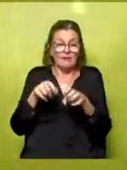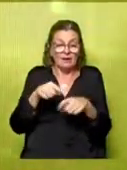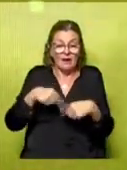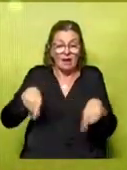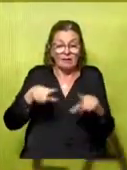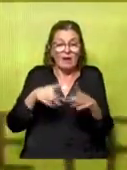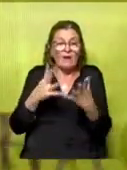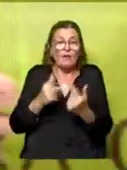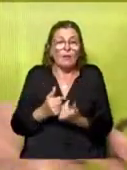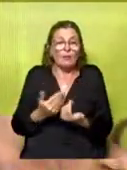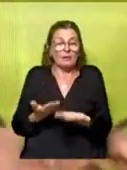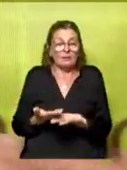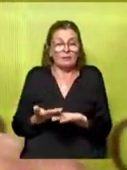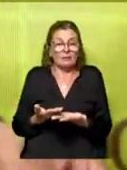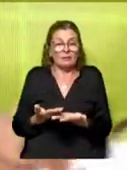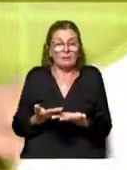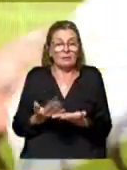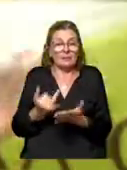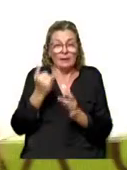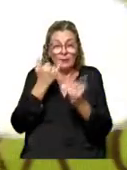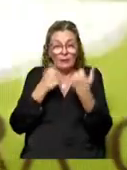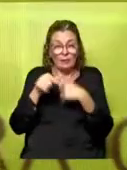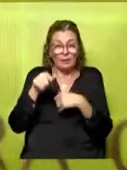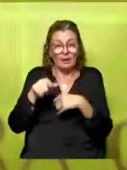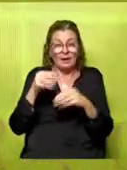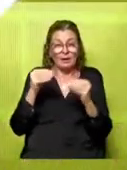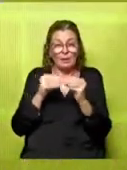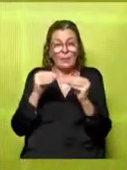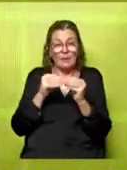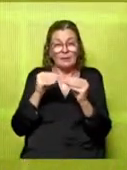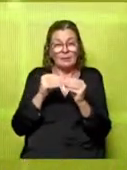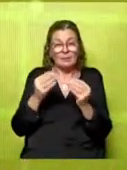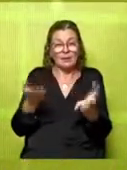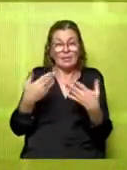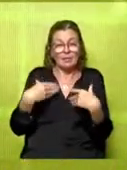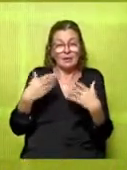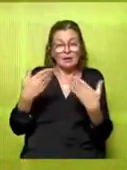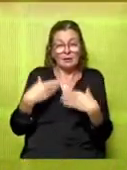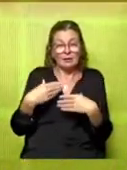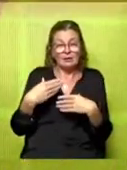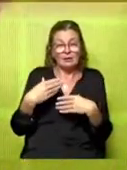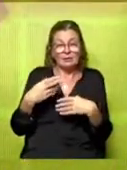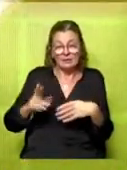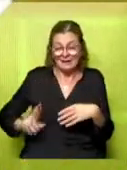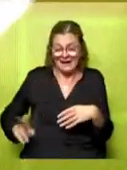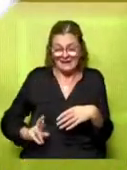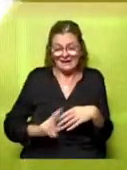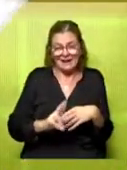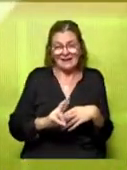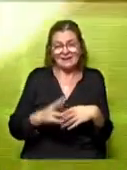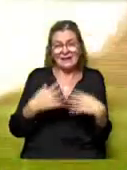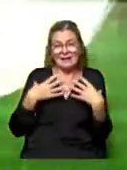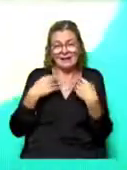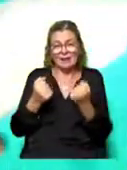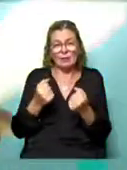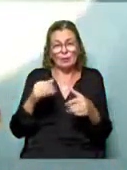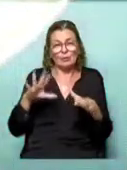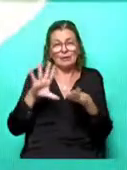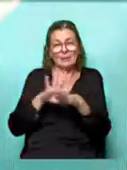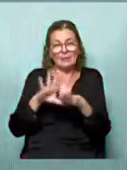condiciones. Tengo informes acá de compañeras que me dieron que viven entre las ratas, informes de salud y de desarrollo